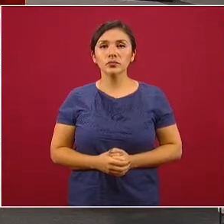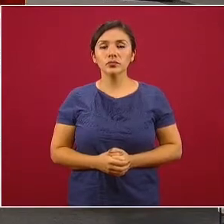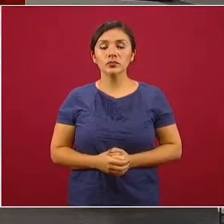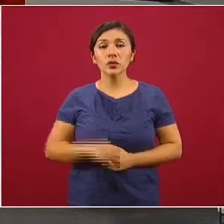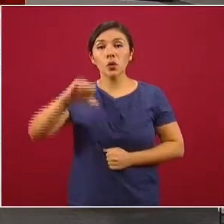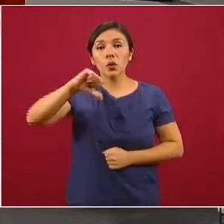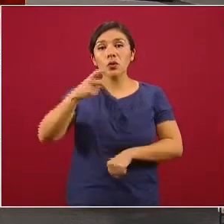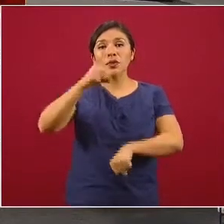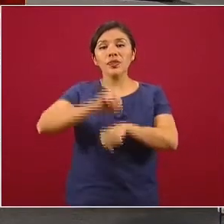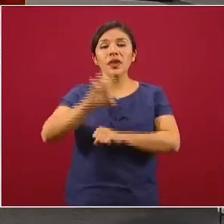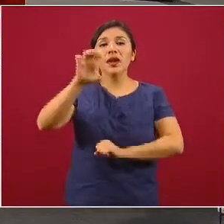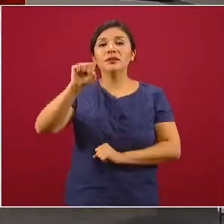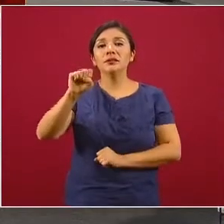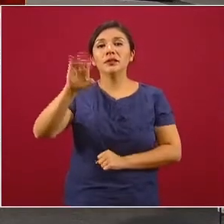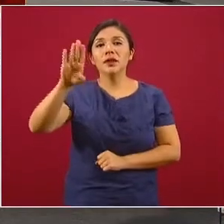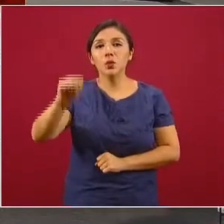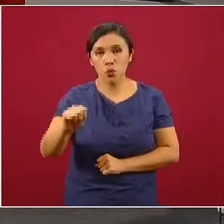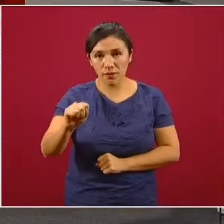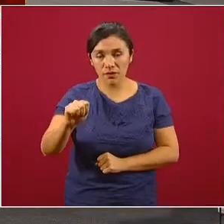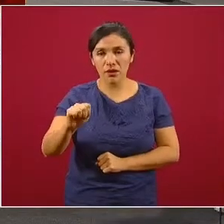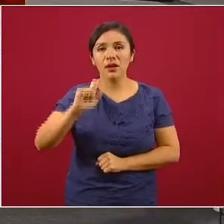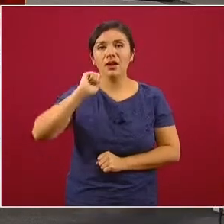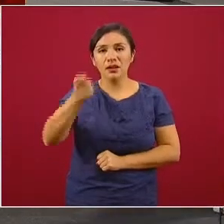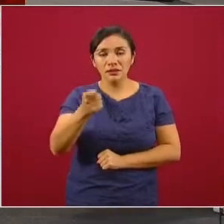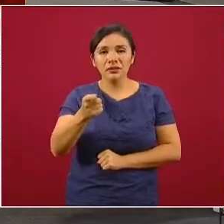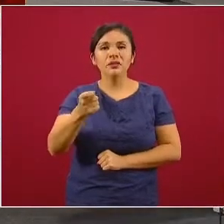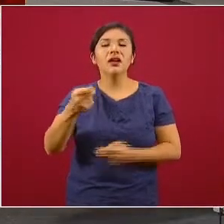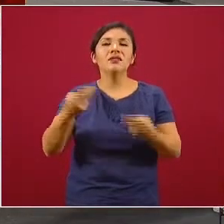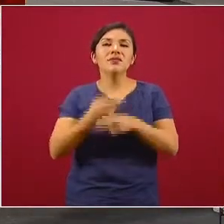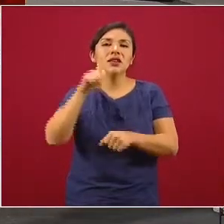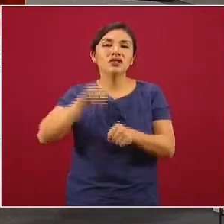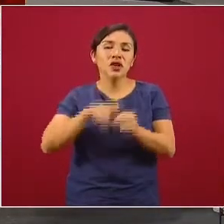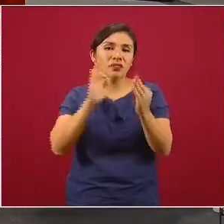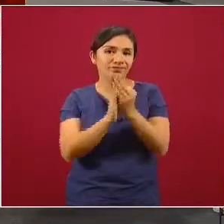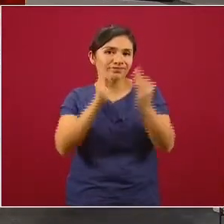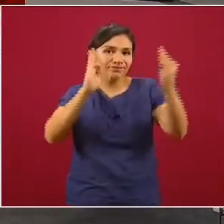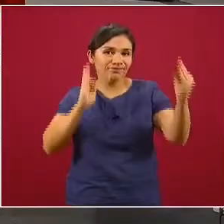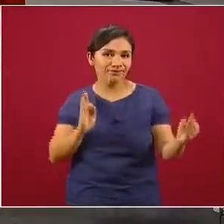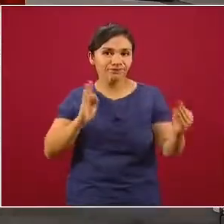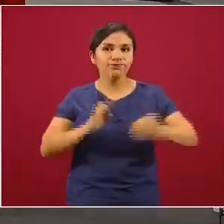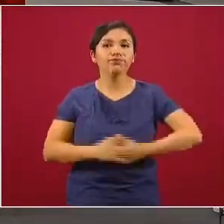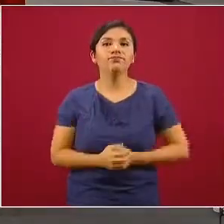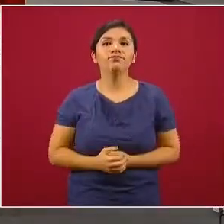Día 69 de la Jornada Nacional de Sana Distancia.